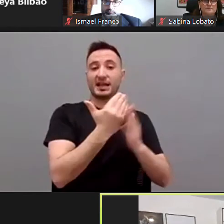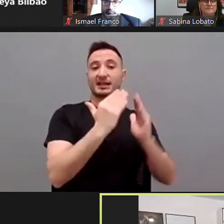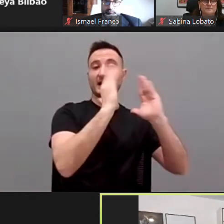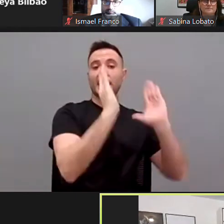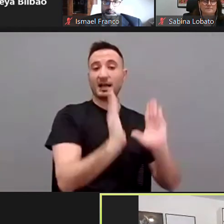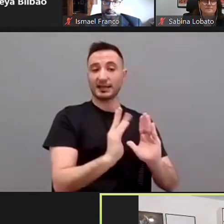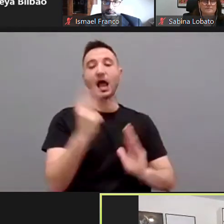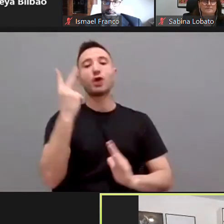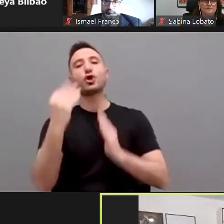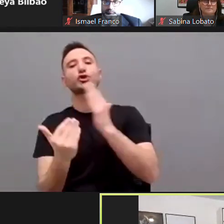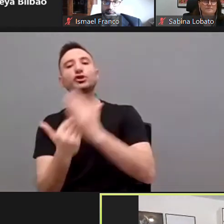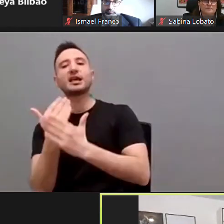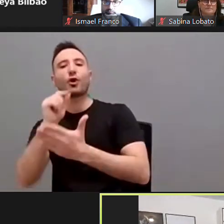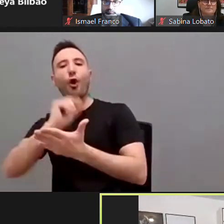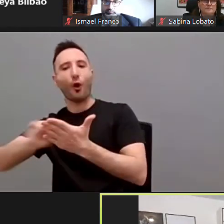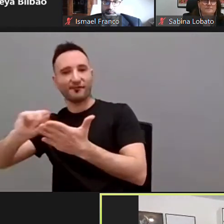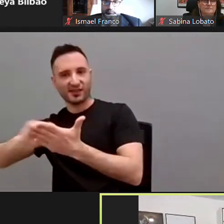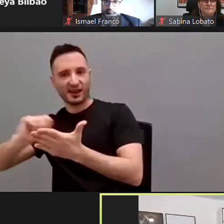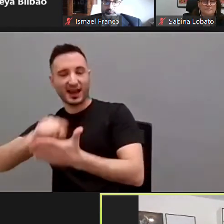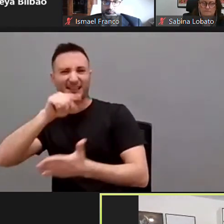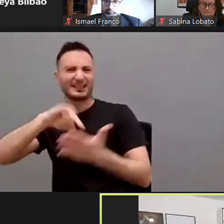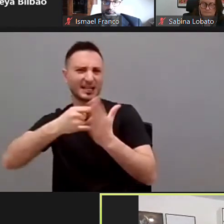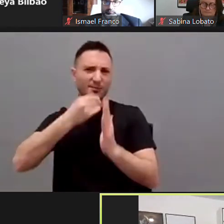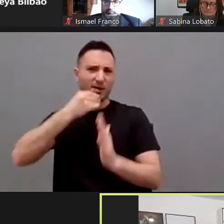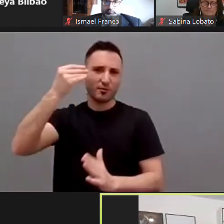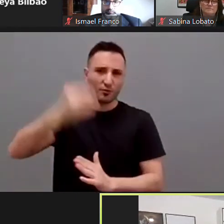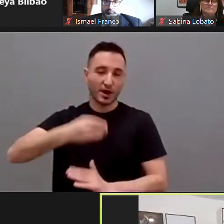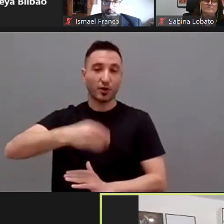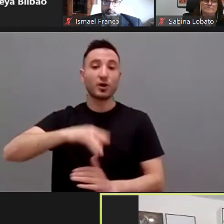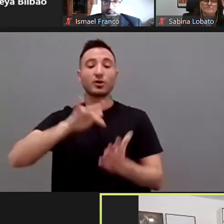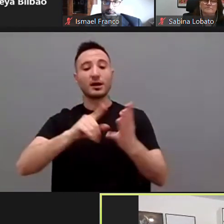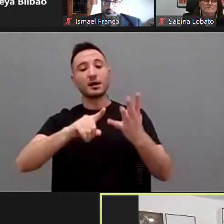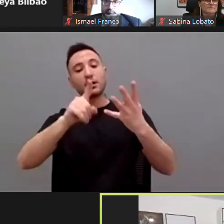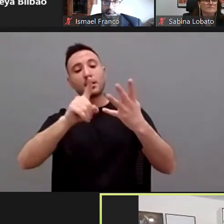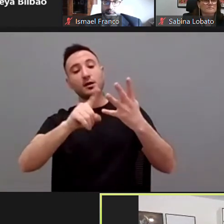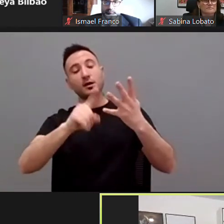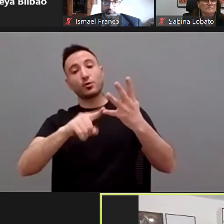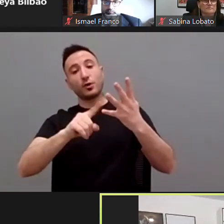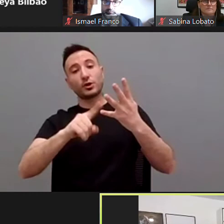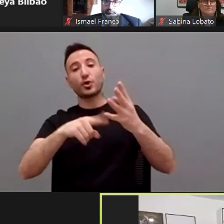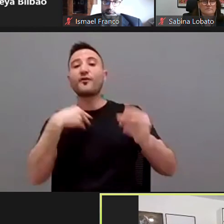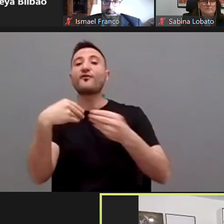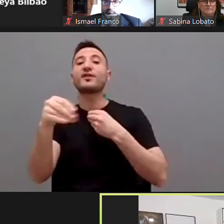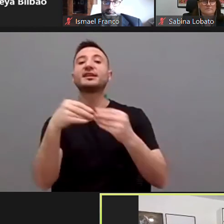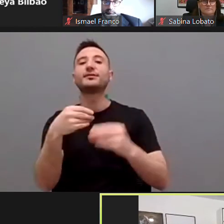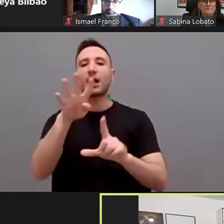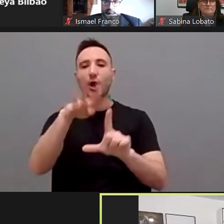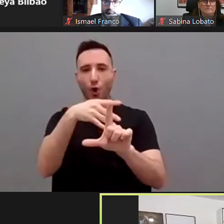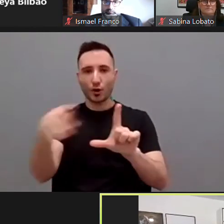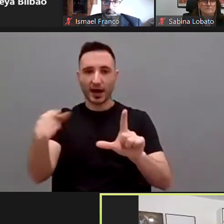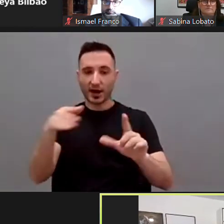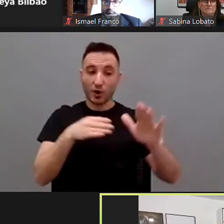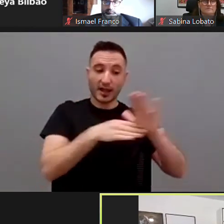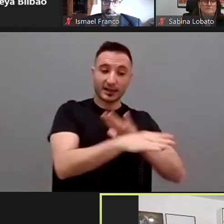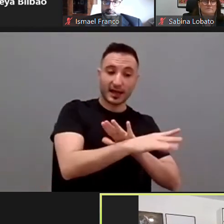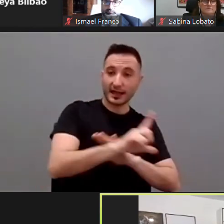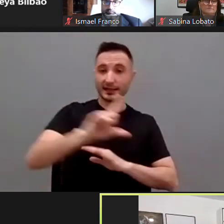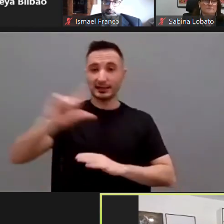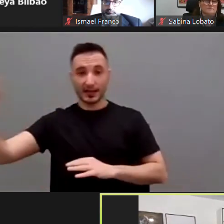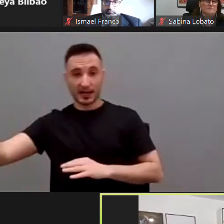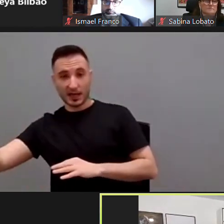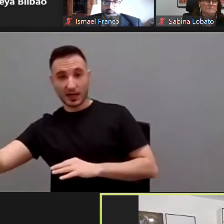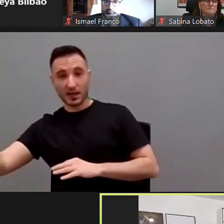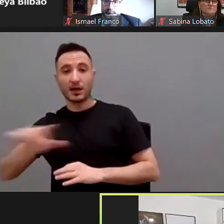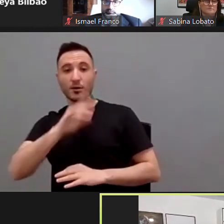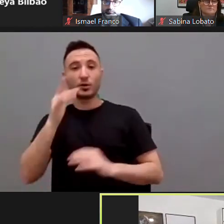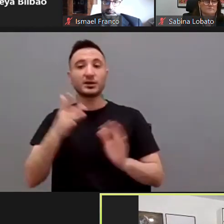el buen sistema, ¿no? Lo que decía, flexibilidad horaria de entrada y de salida, porque si no el teletrabajo no tiene ningún sentido, no es la esencia del trabajo